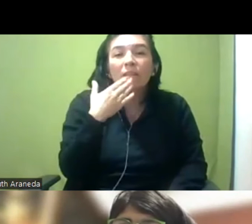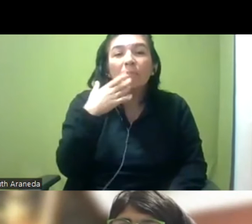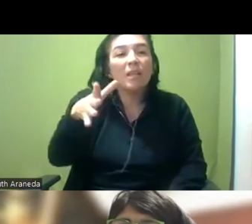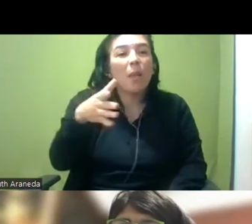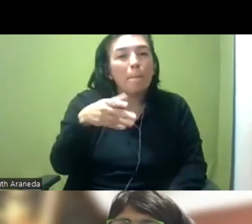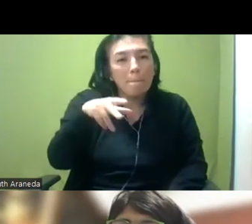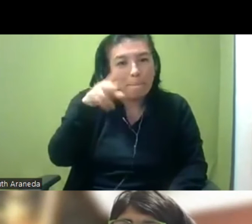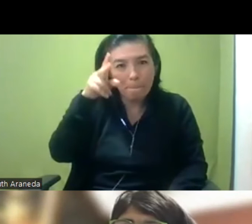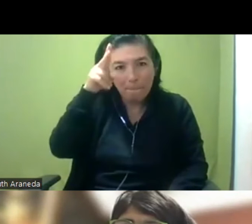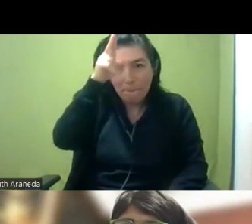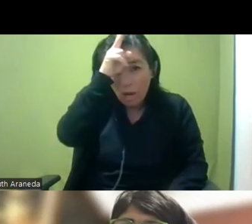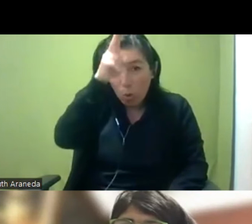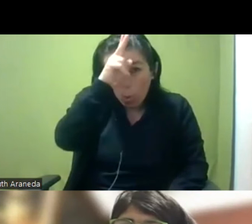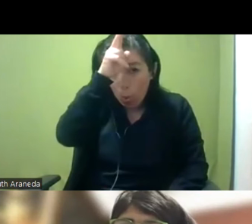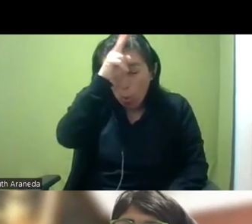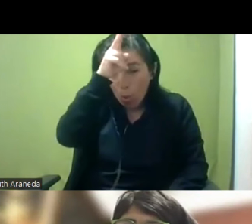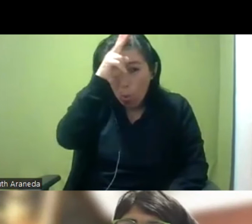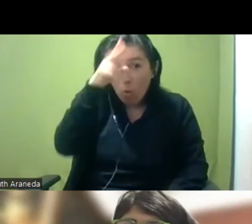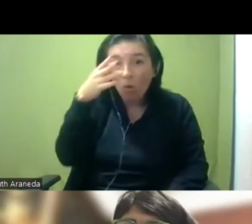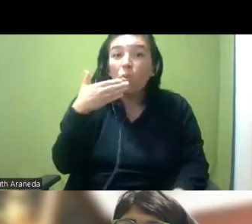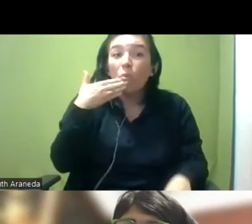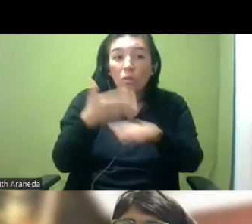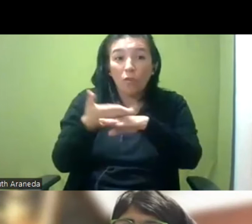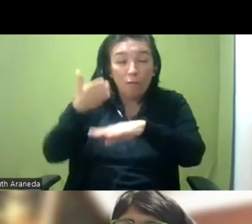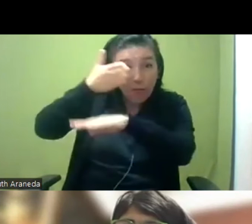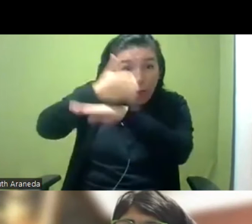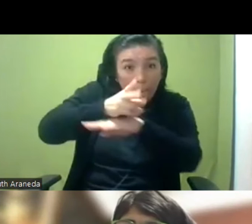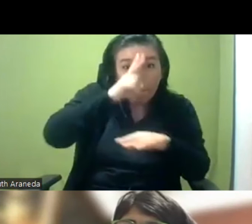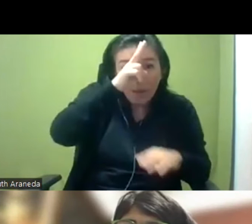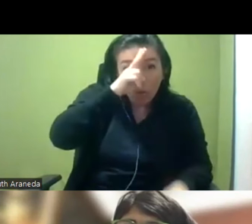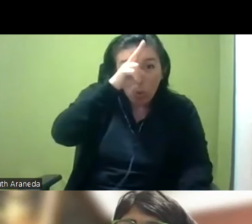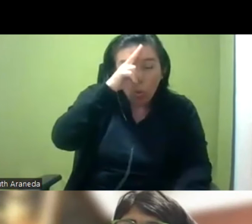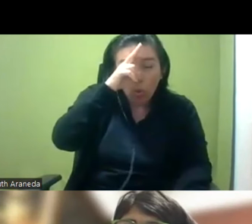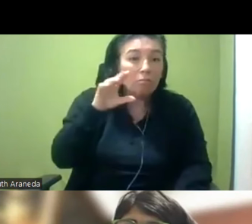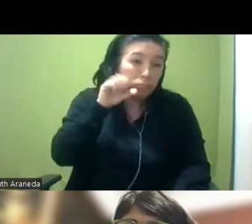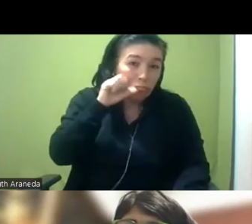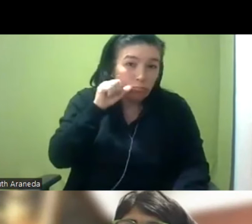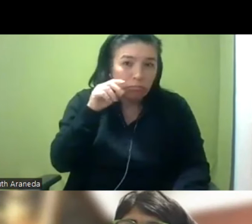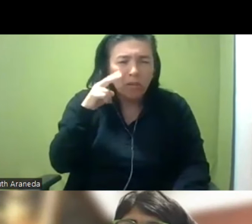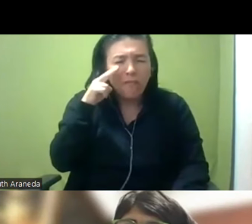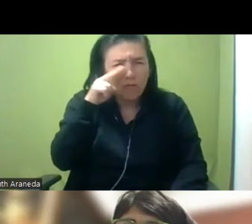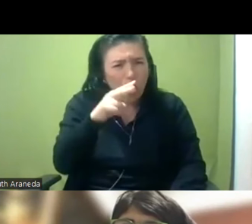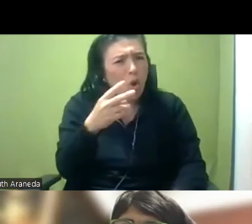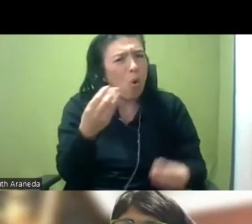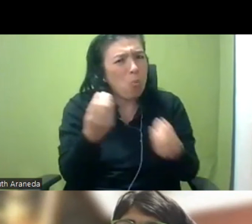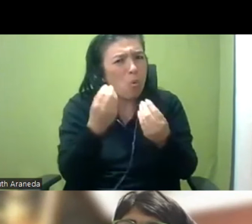Perú. En Ujú. Perú, cuando estuve, era muy los huaqueos.